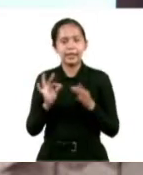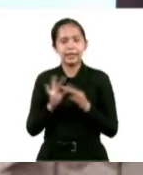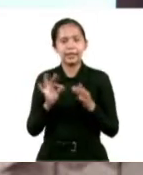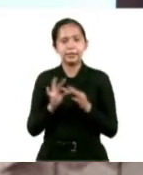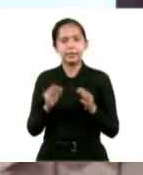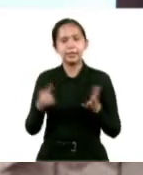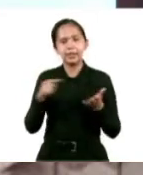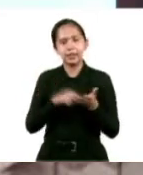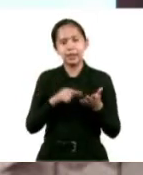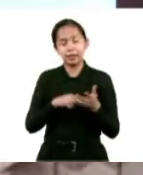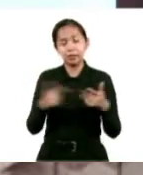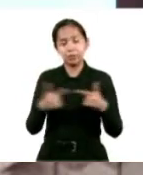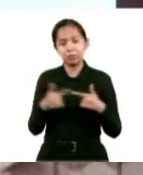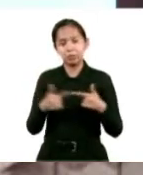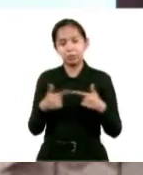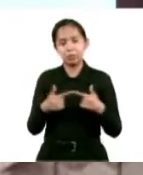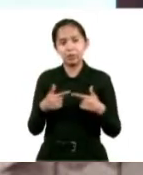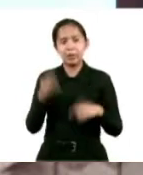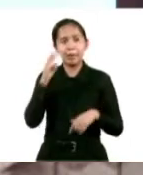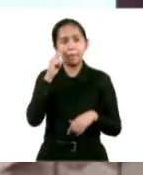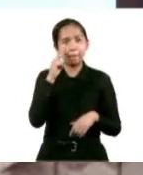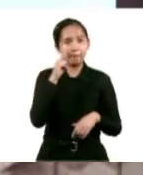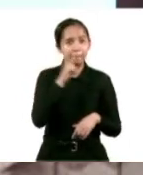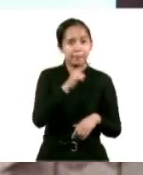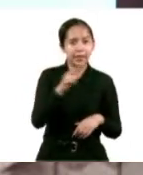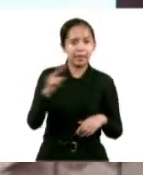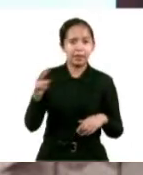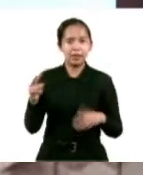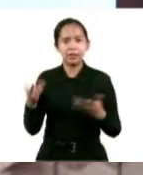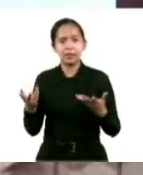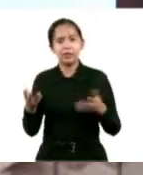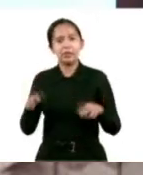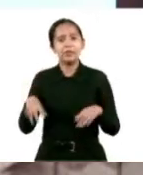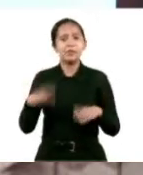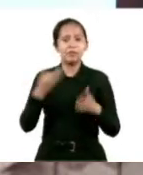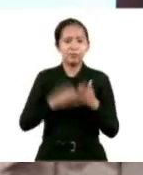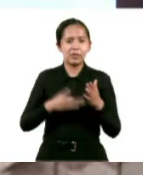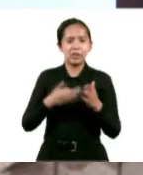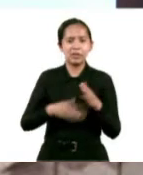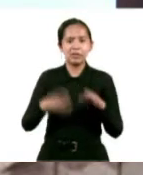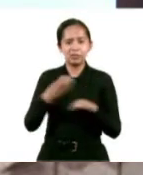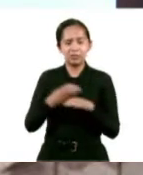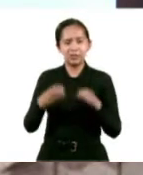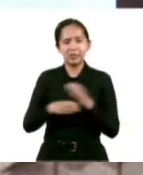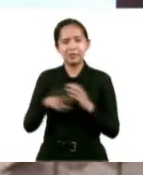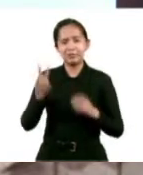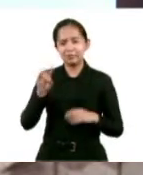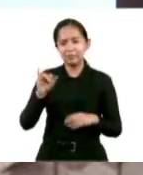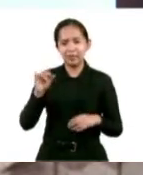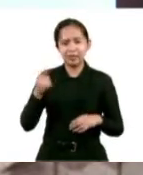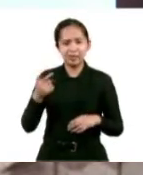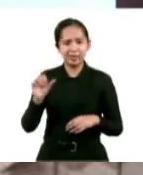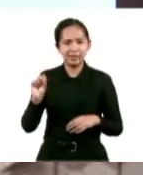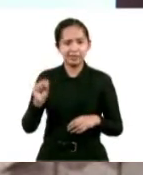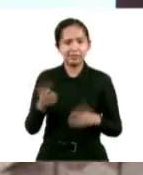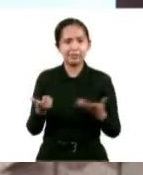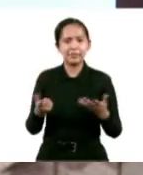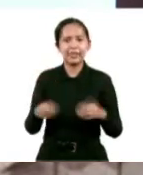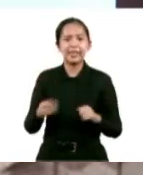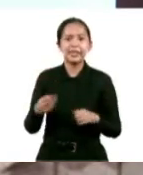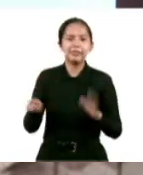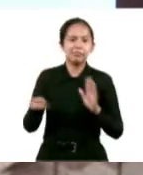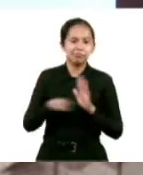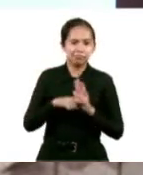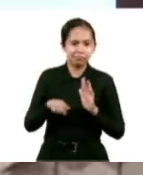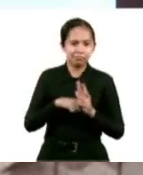de Google Street View, se observa pandeo de atiesadores longitudinales en las vigas, deflexión vertical negativa de las